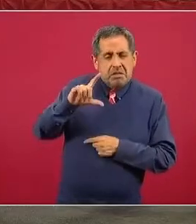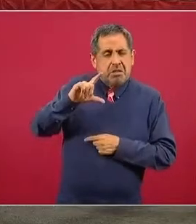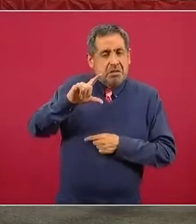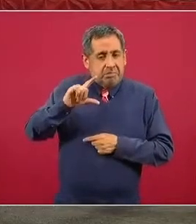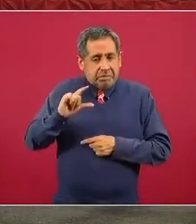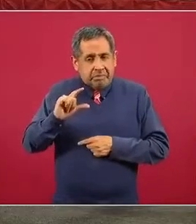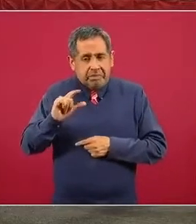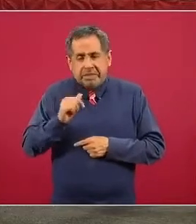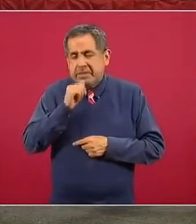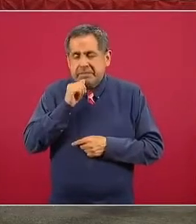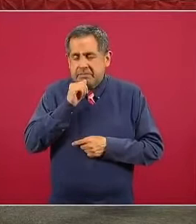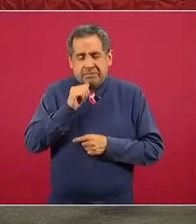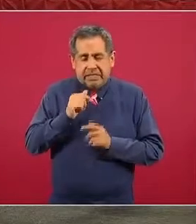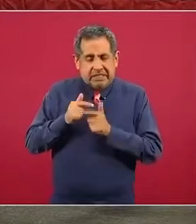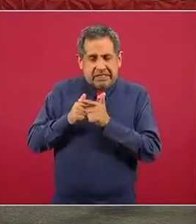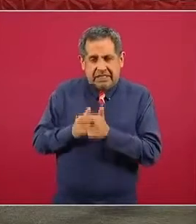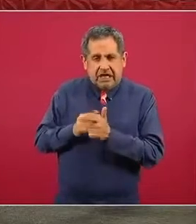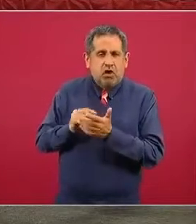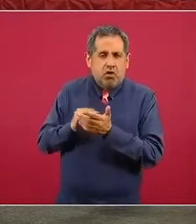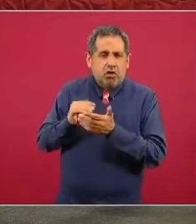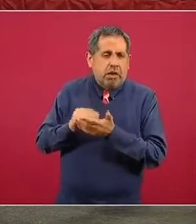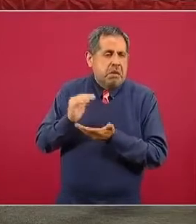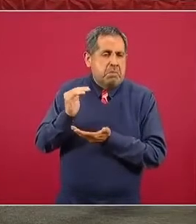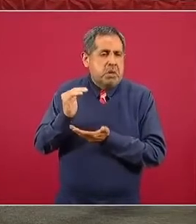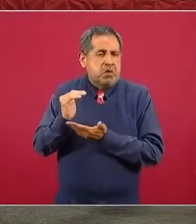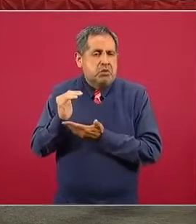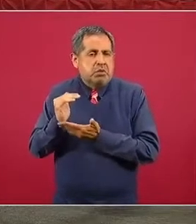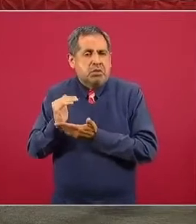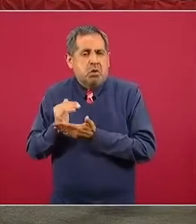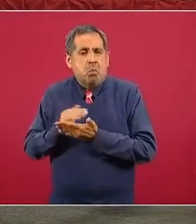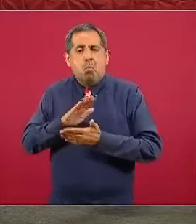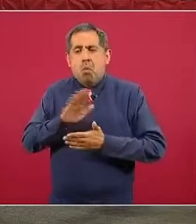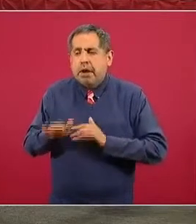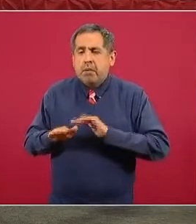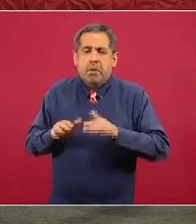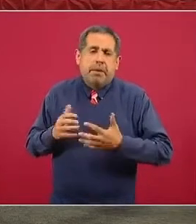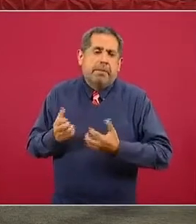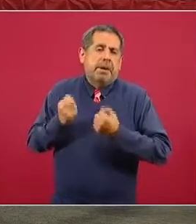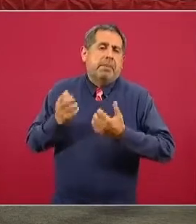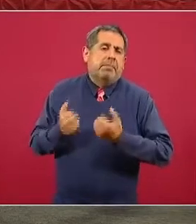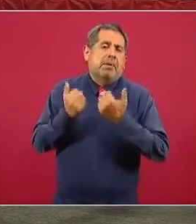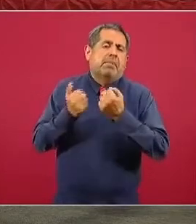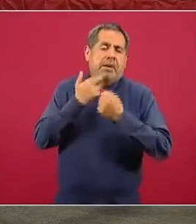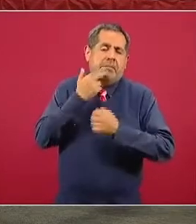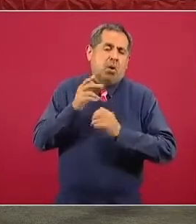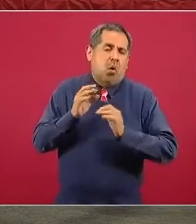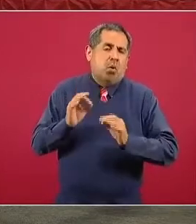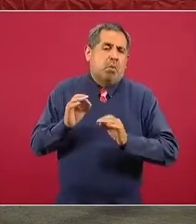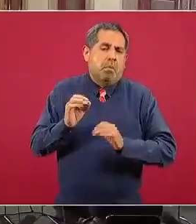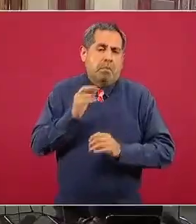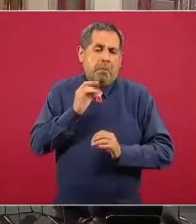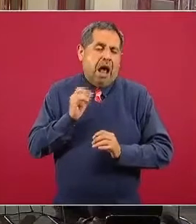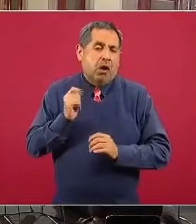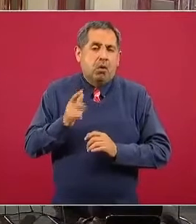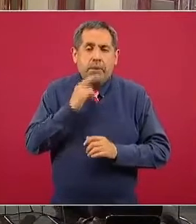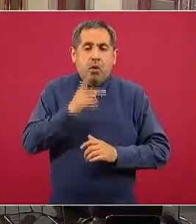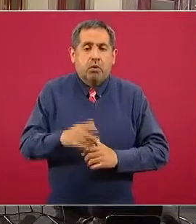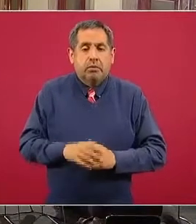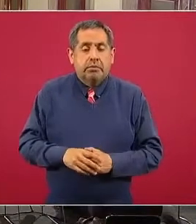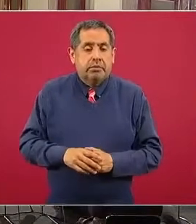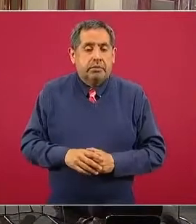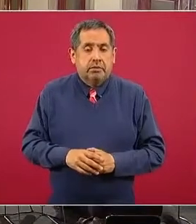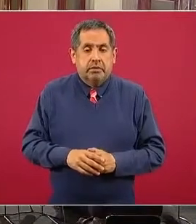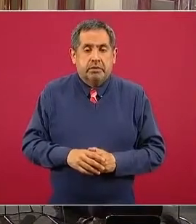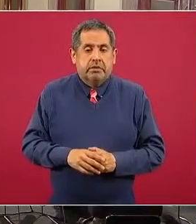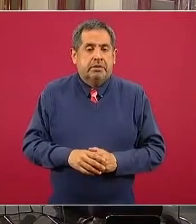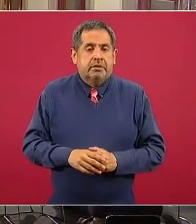tenido alteraciones como lo veíamos sí en la tendencia de los casos. Vamos a ver la siguiente